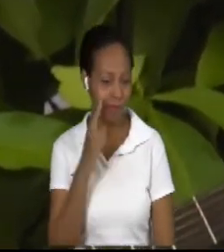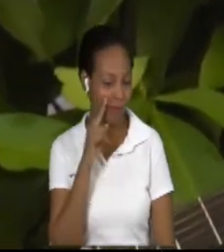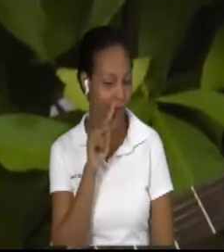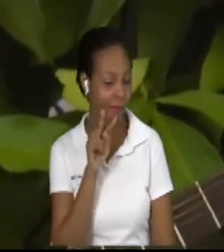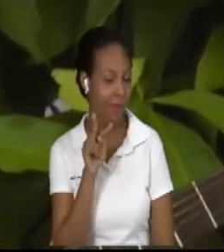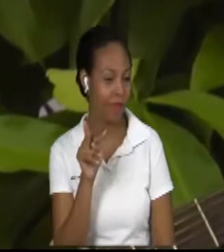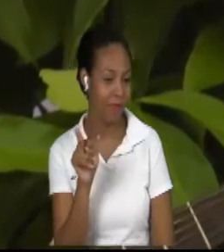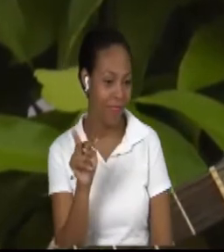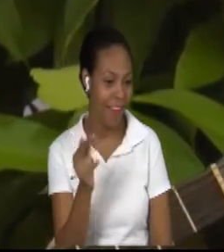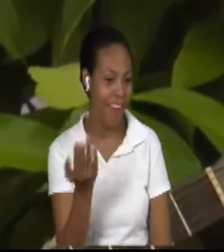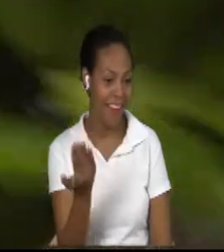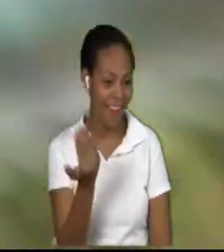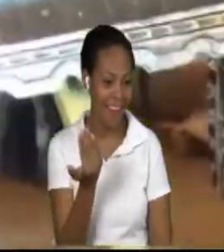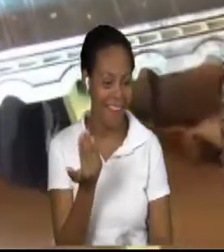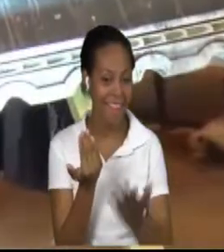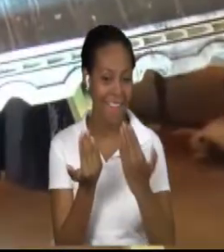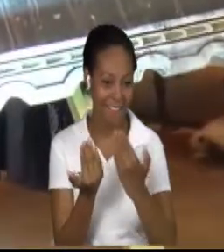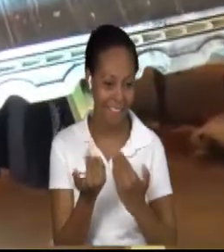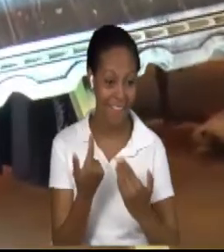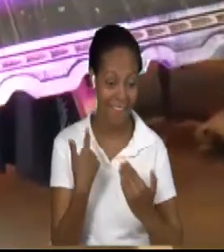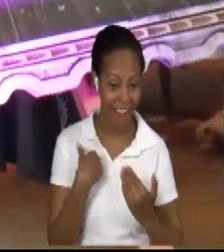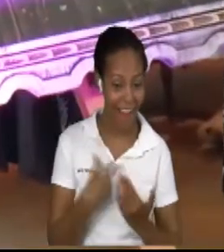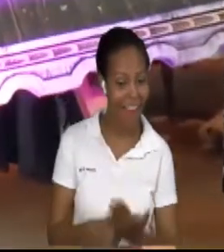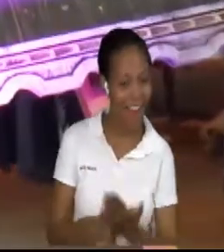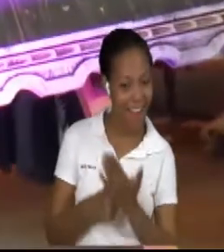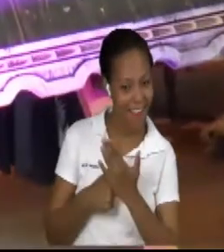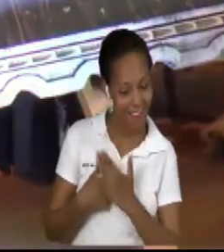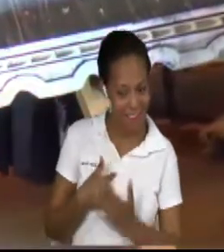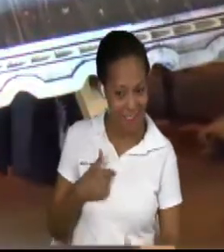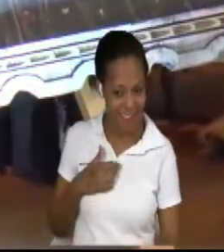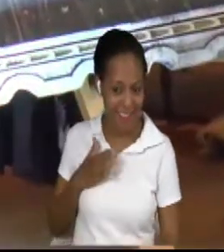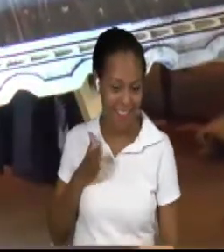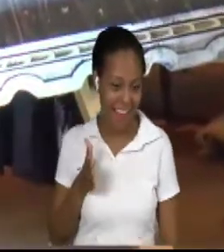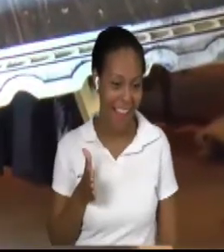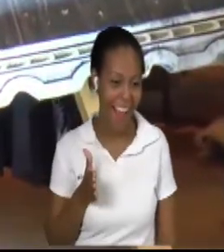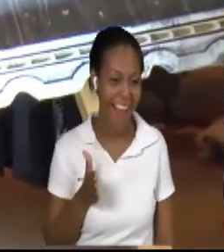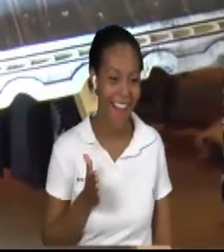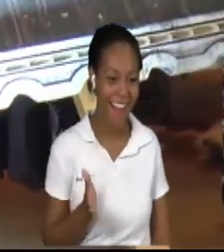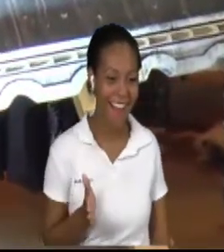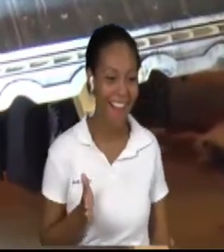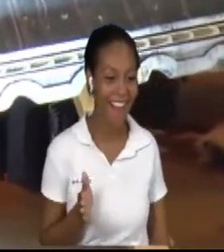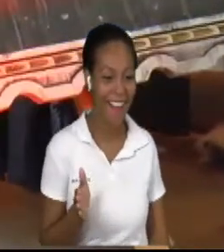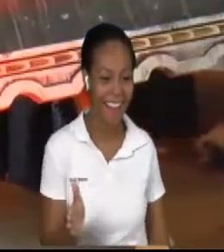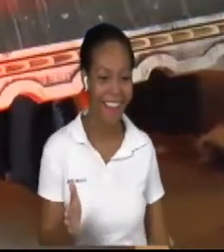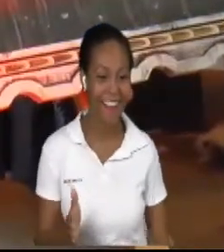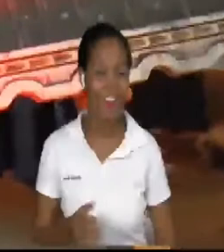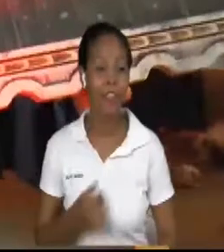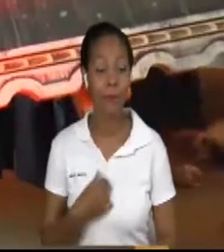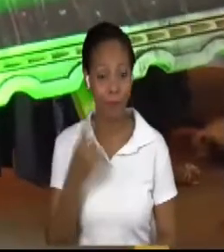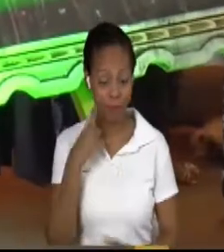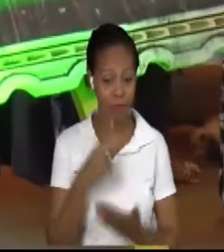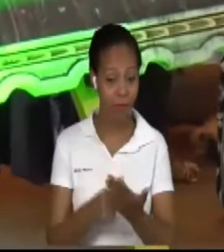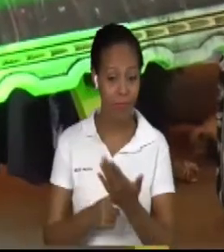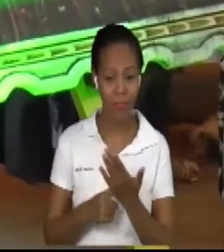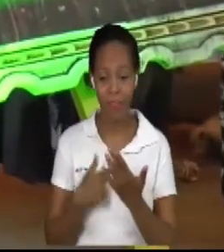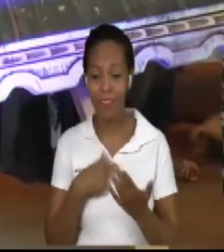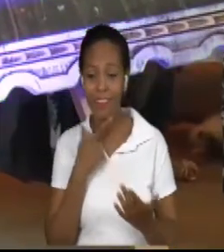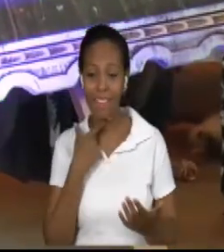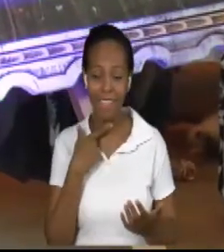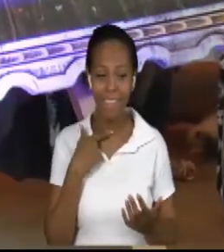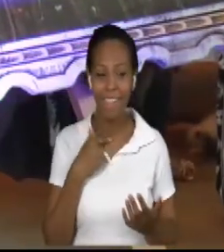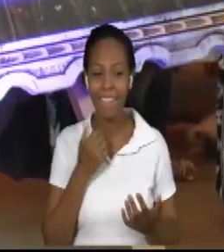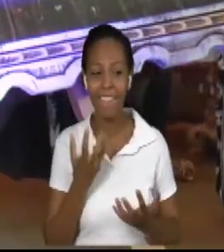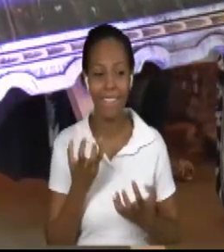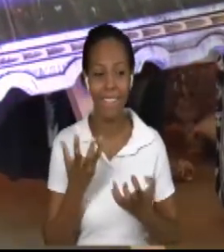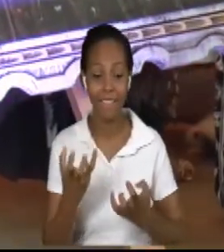Muéstrame el camino que yo voy a tocar. Tus lugares favoritos, favorito, favorito, baby.